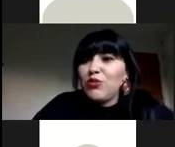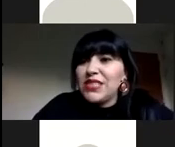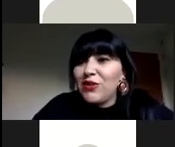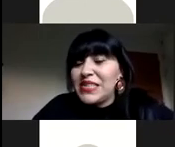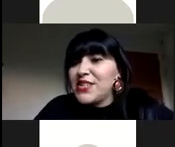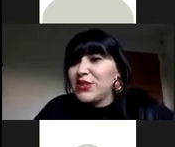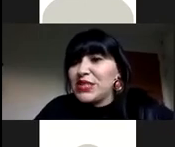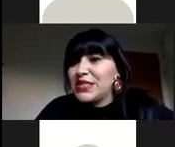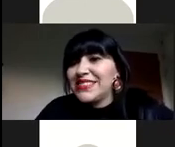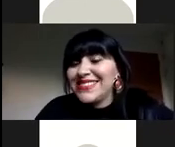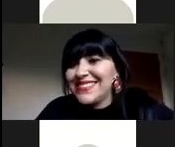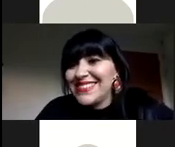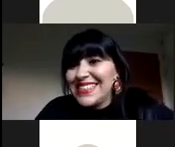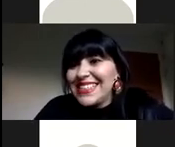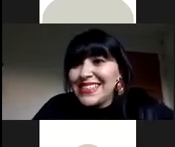Queremos escuchar los chiquillos.